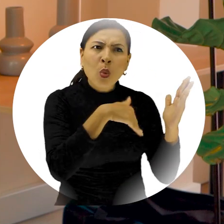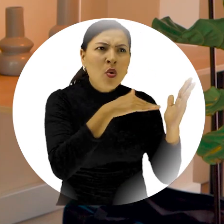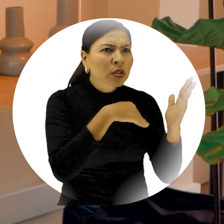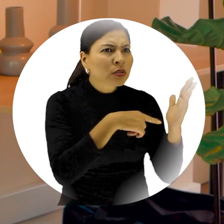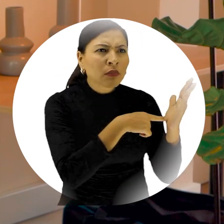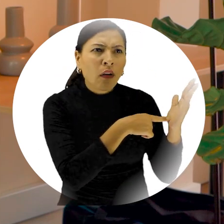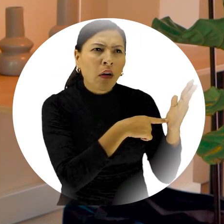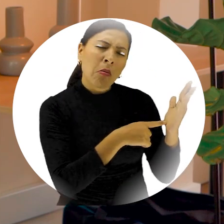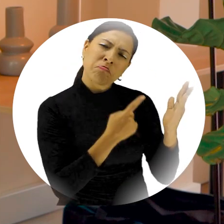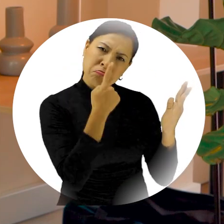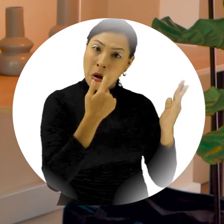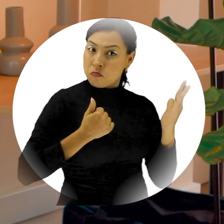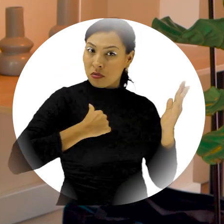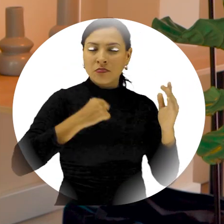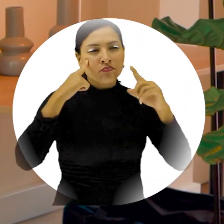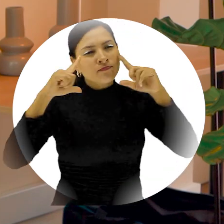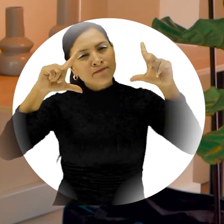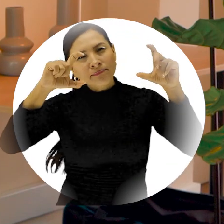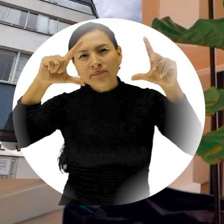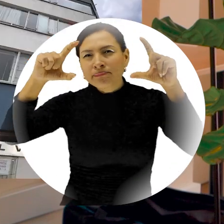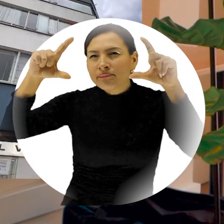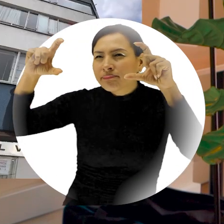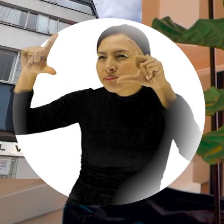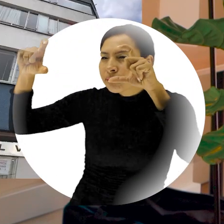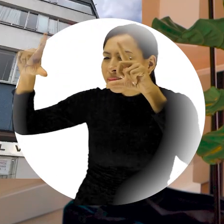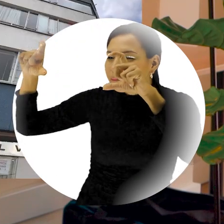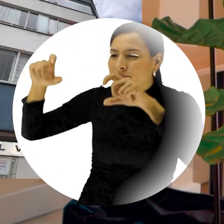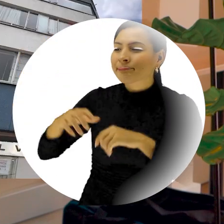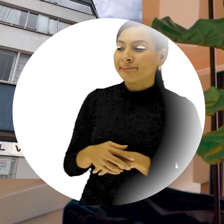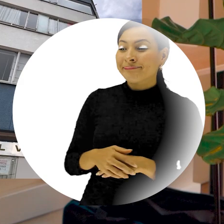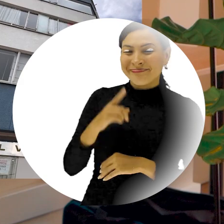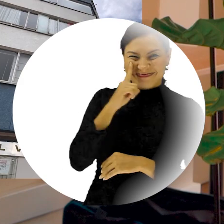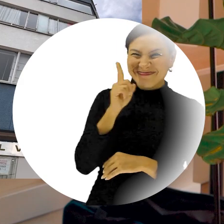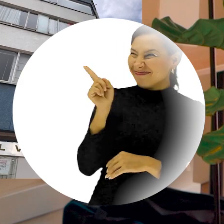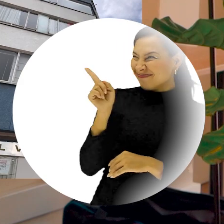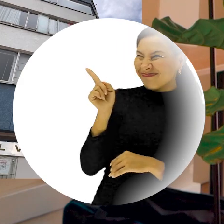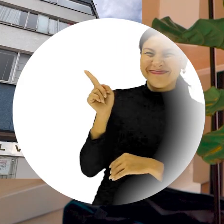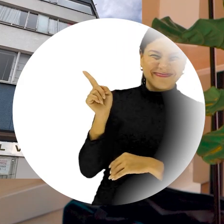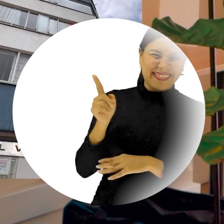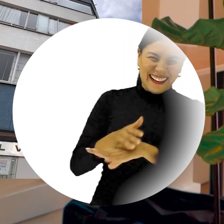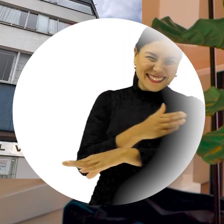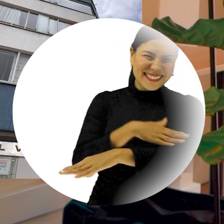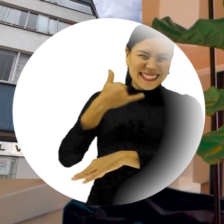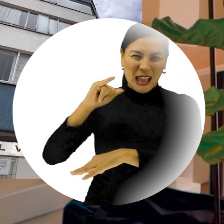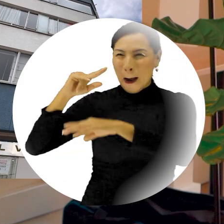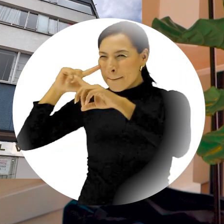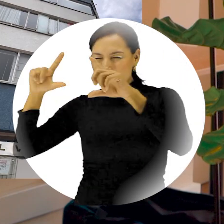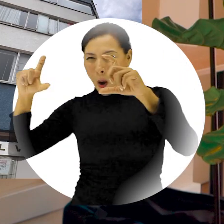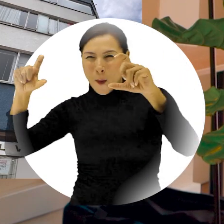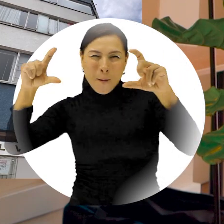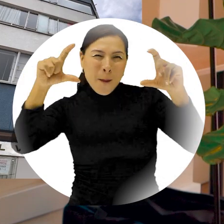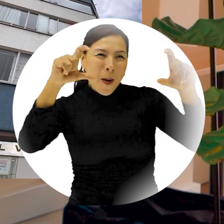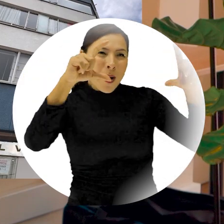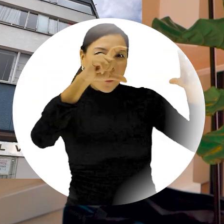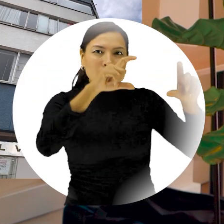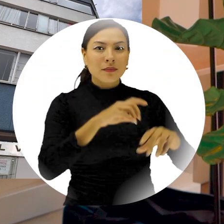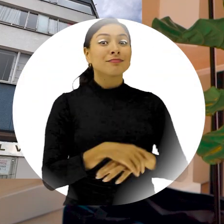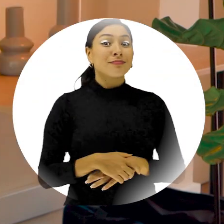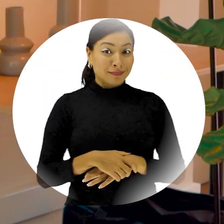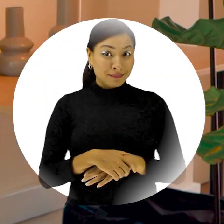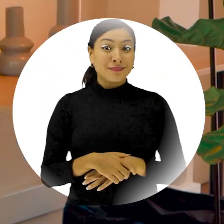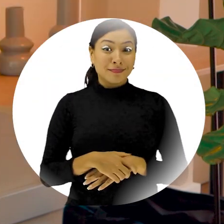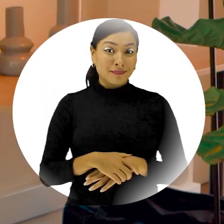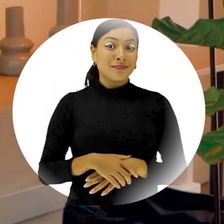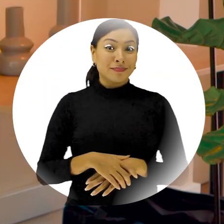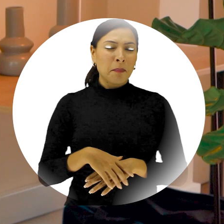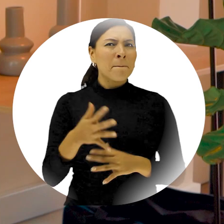idea aprovechar y tomar fotografías. De hecho, estas son solo algunas de las fotografías que habíamos tomado durante todo este recorrido